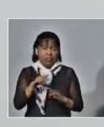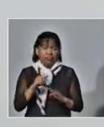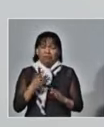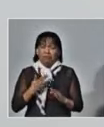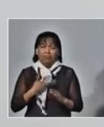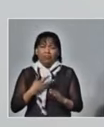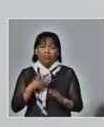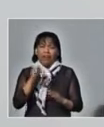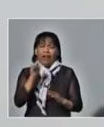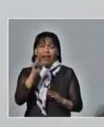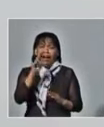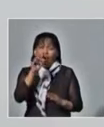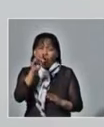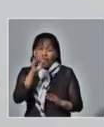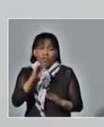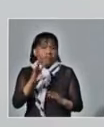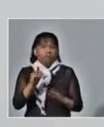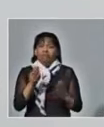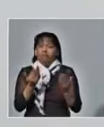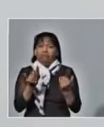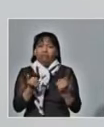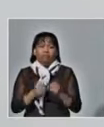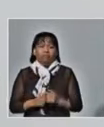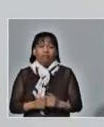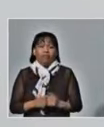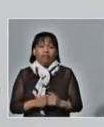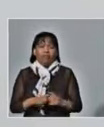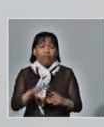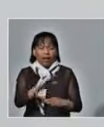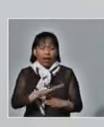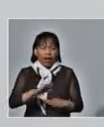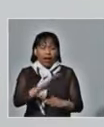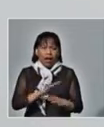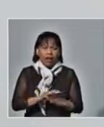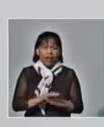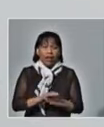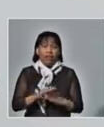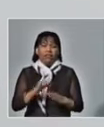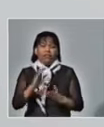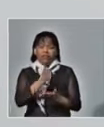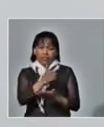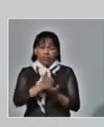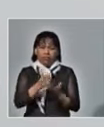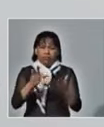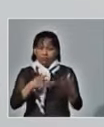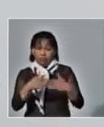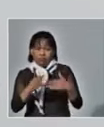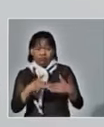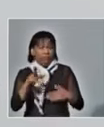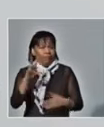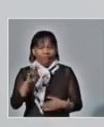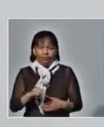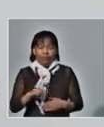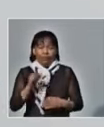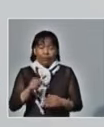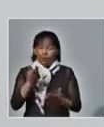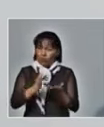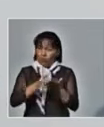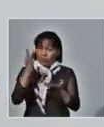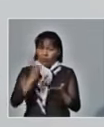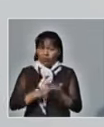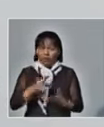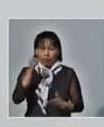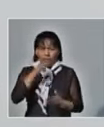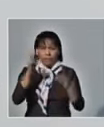de Audi, ni mucho menos dentro del polígono de Ciudad Modelo. Es un predio que está dedicado exclusivamente